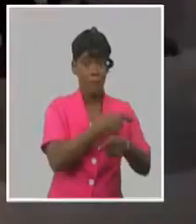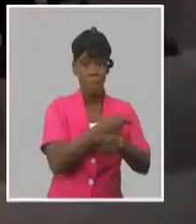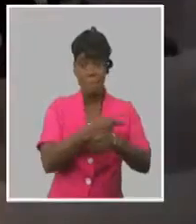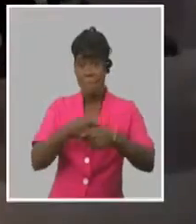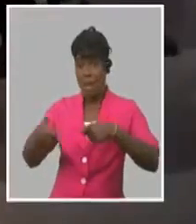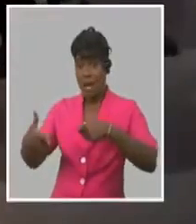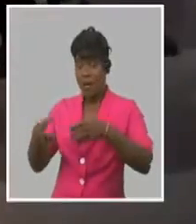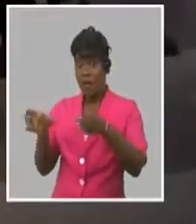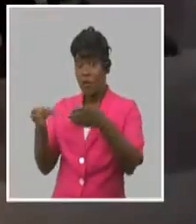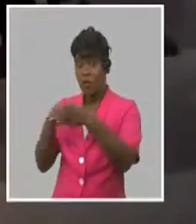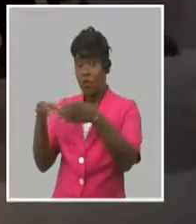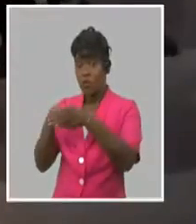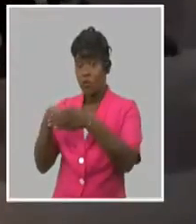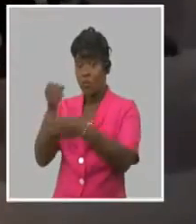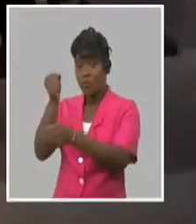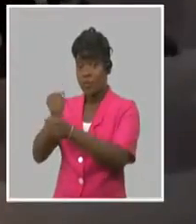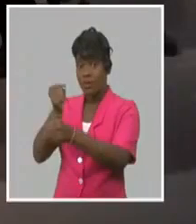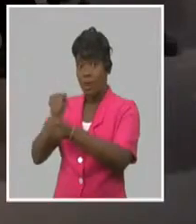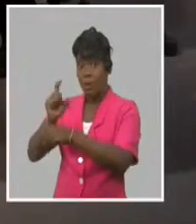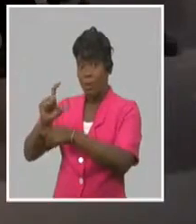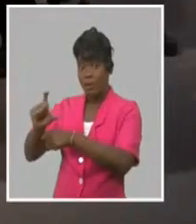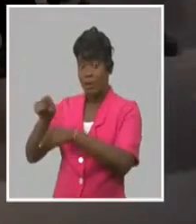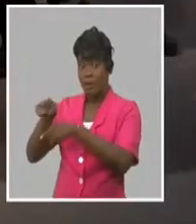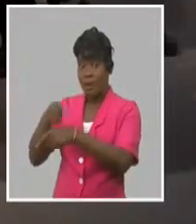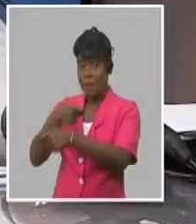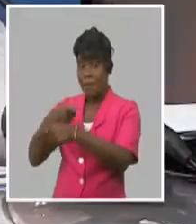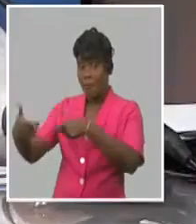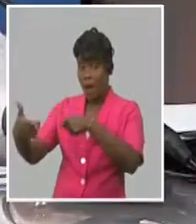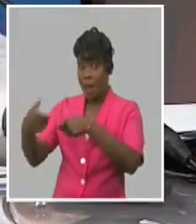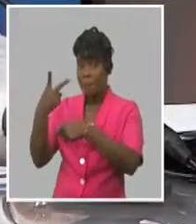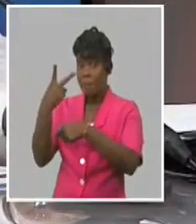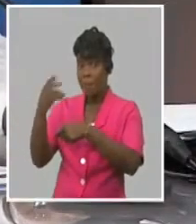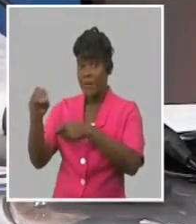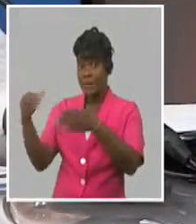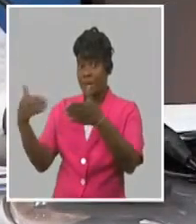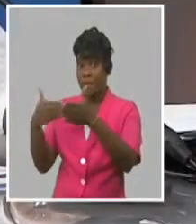ahí, se lo agradezco. Le pagó los 20.000 CUC a la cooperativa.